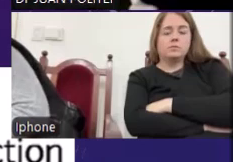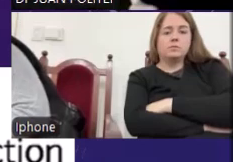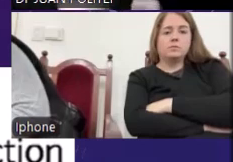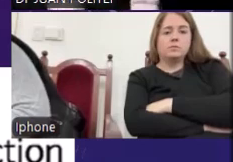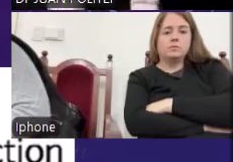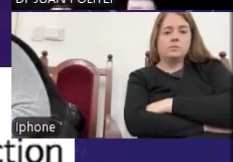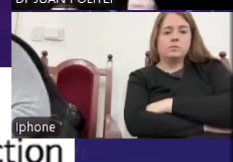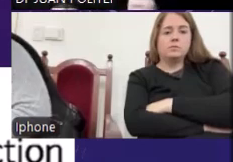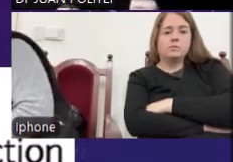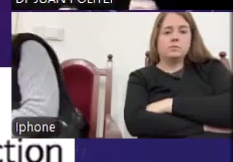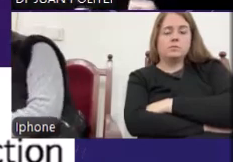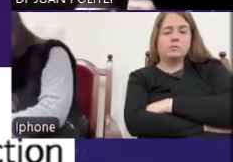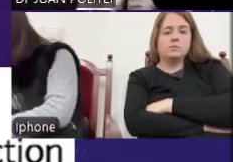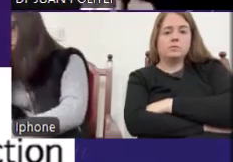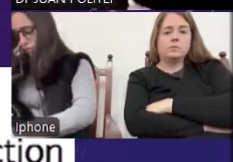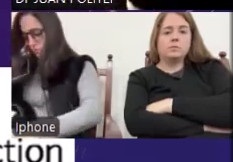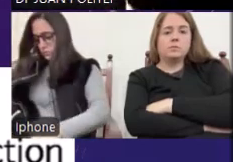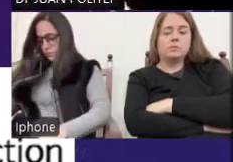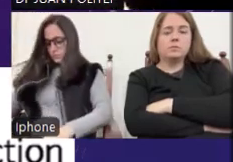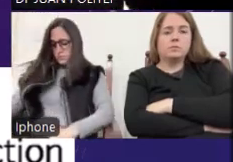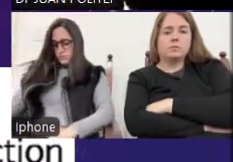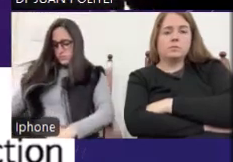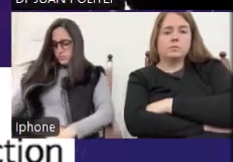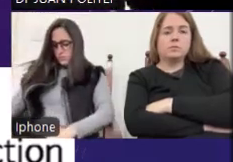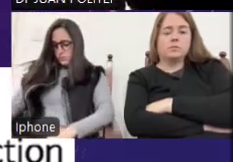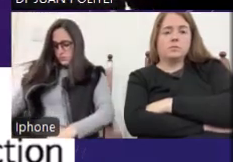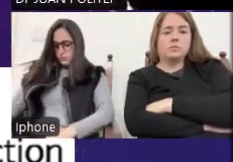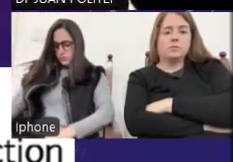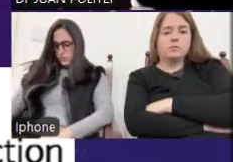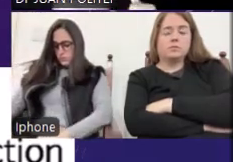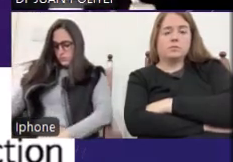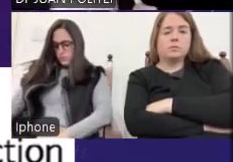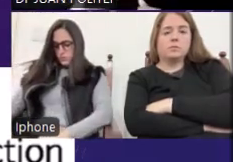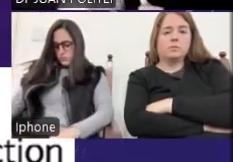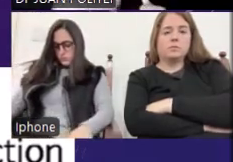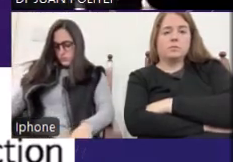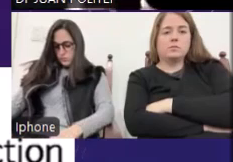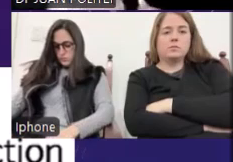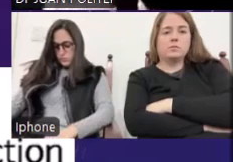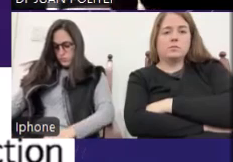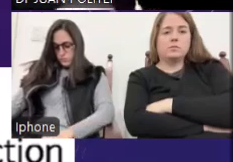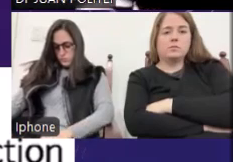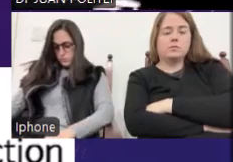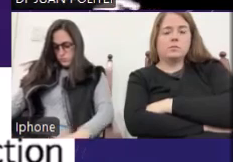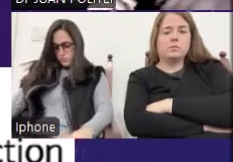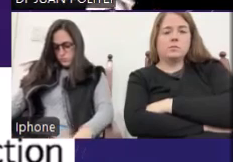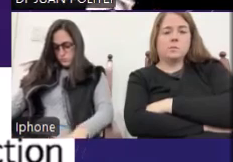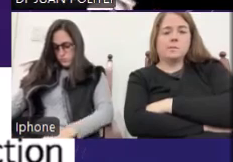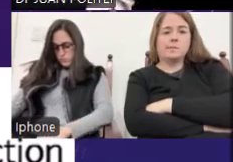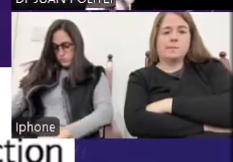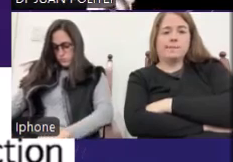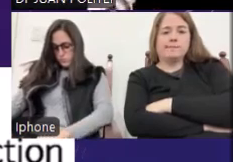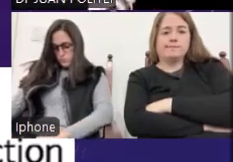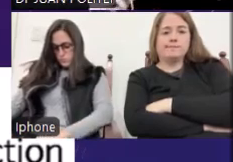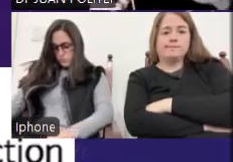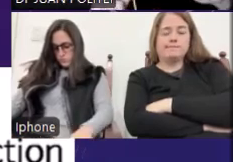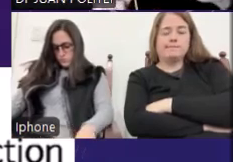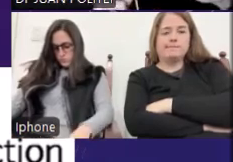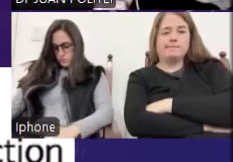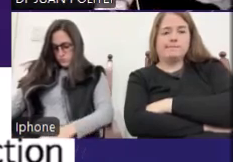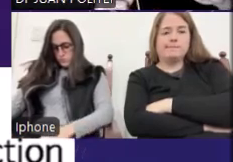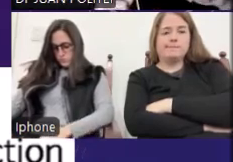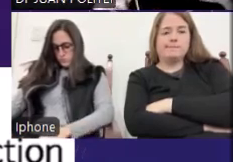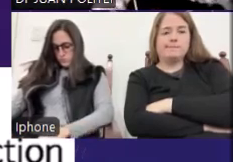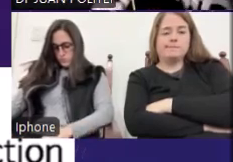Hace de tapón que remueve, ¿sí? Entonces sigue saliendo el agua. La droga nueva, esta por boca, cierra la